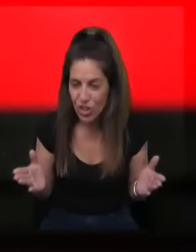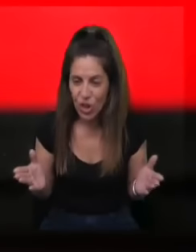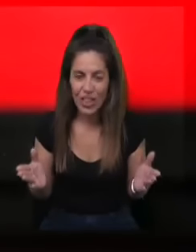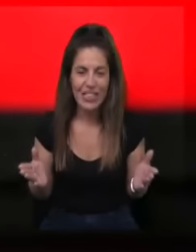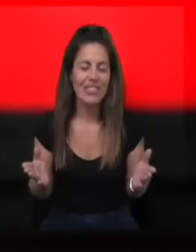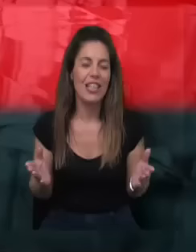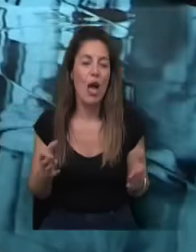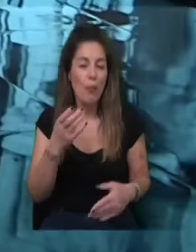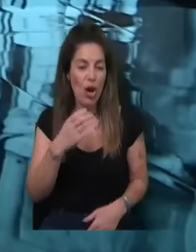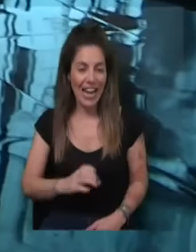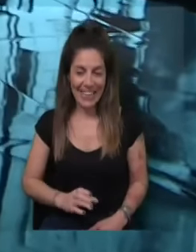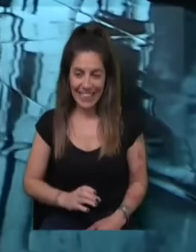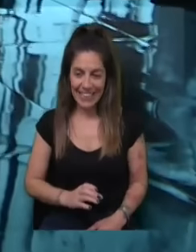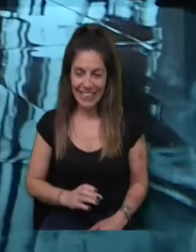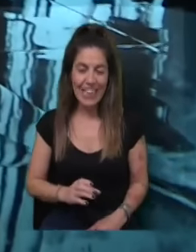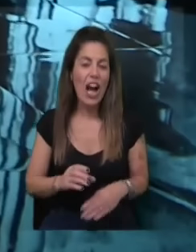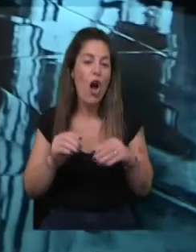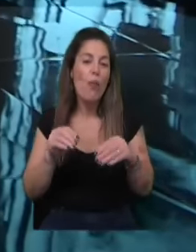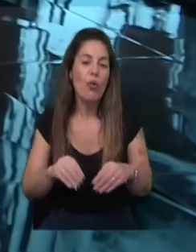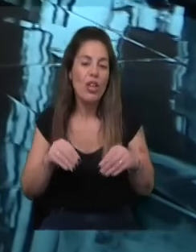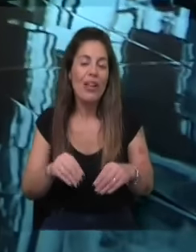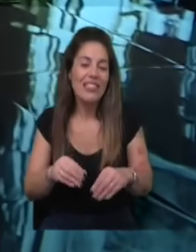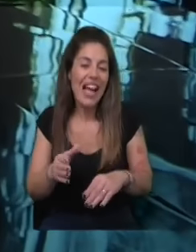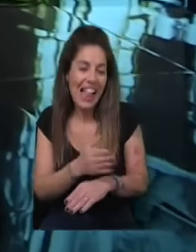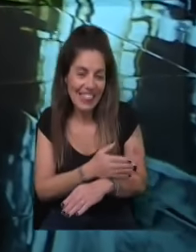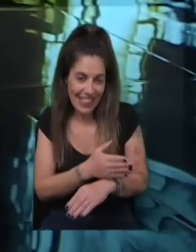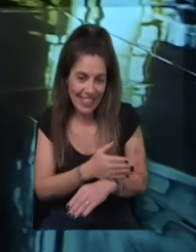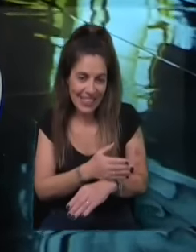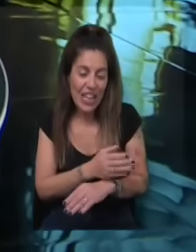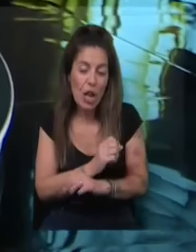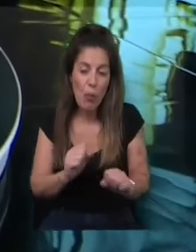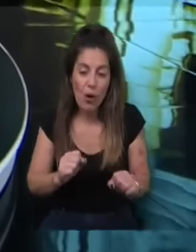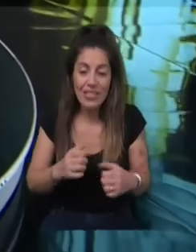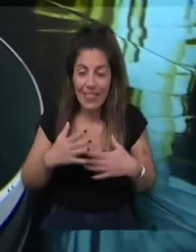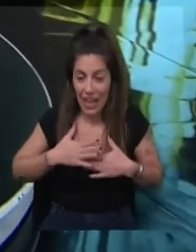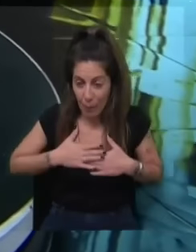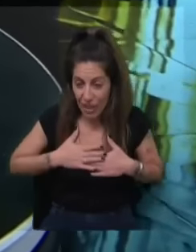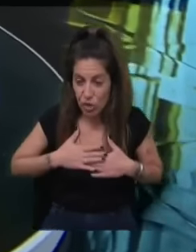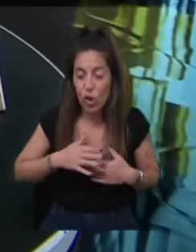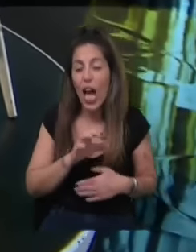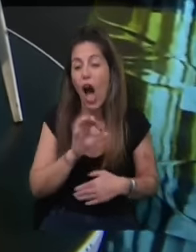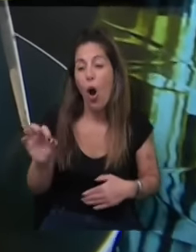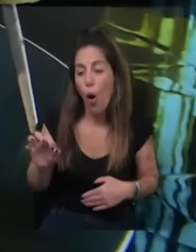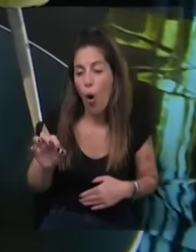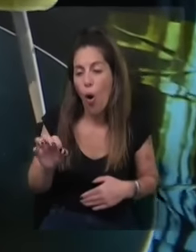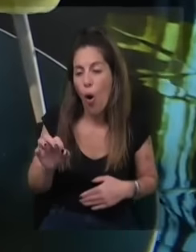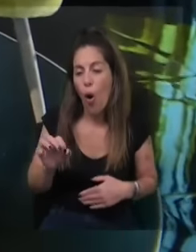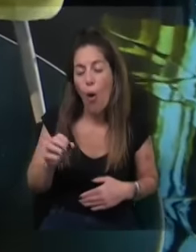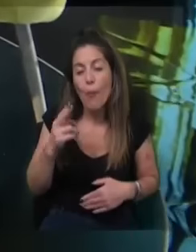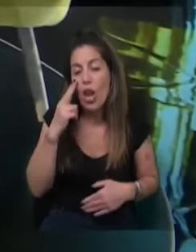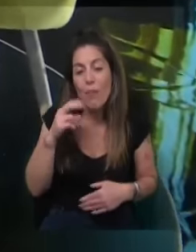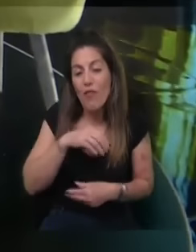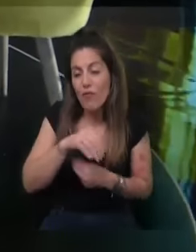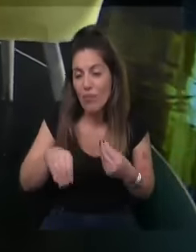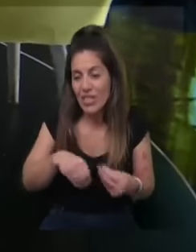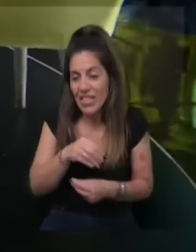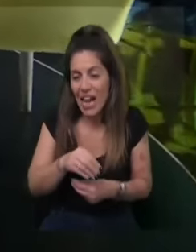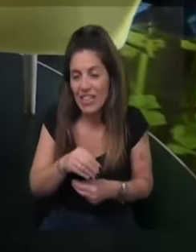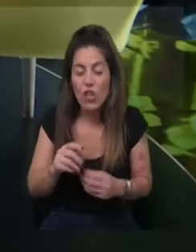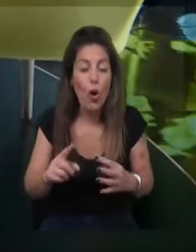con vulnerabilidades preexistentes que pueden ser predisposiciones personales o pueden ser disfunciones familiares o puede ser la